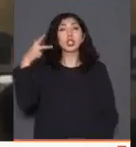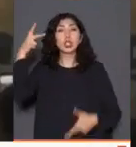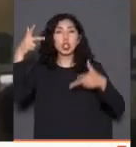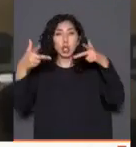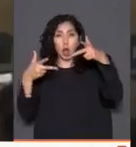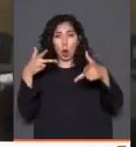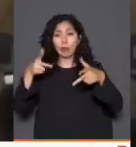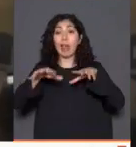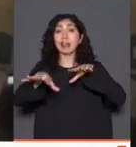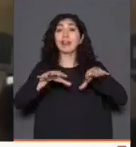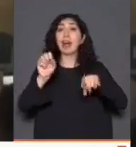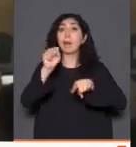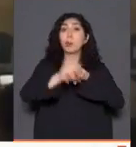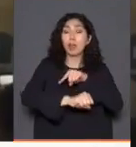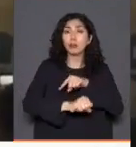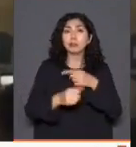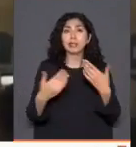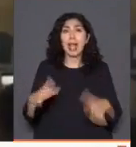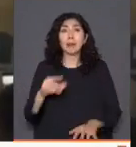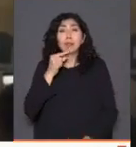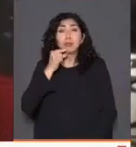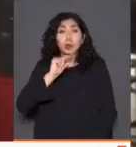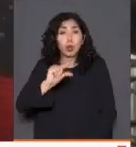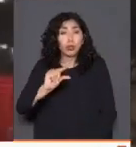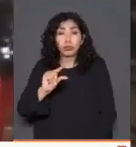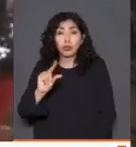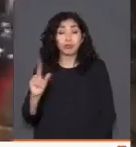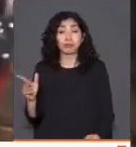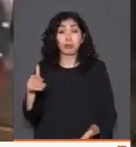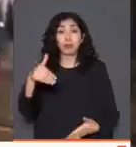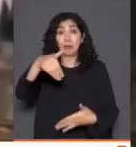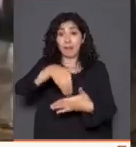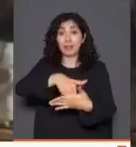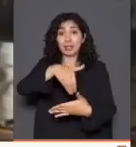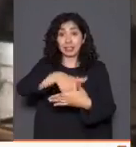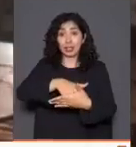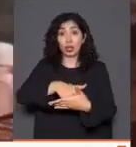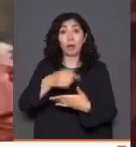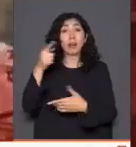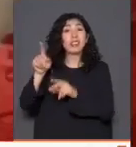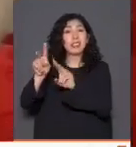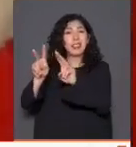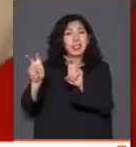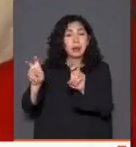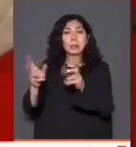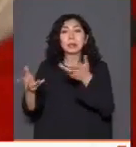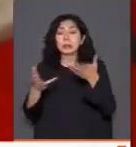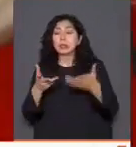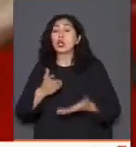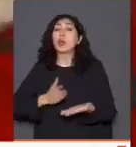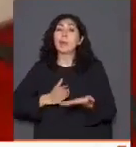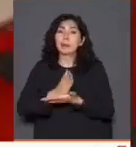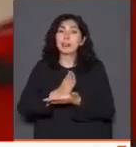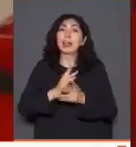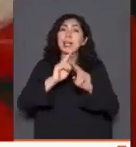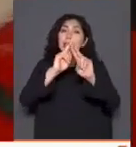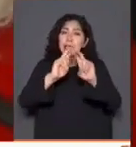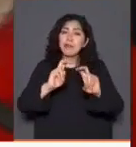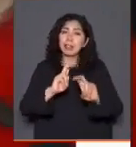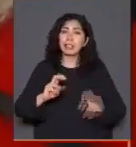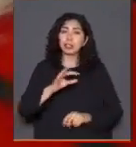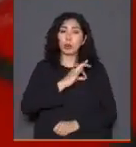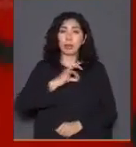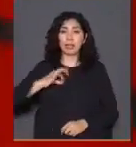la recta final de la campaña para el plebiscito pero que por su tenor también el inicio de una investigación de parte del ministerio